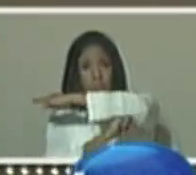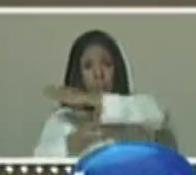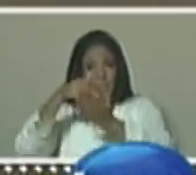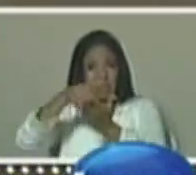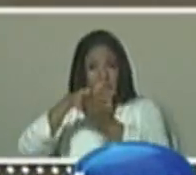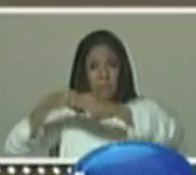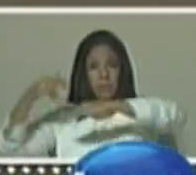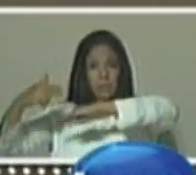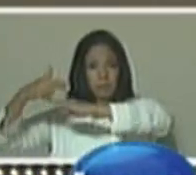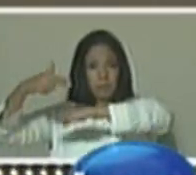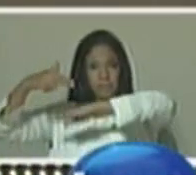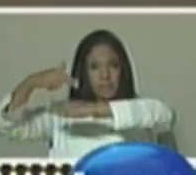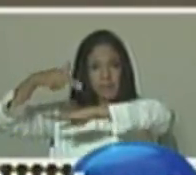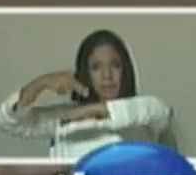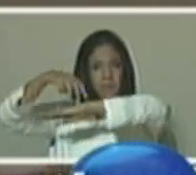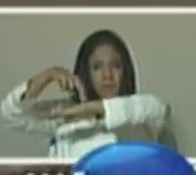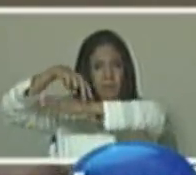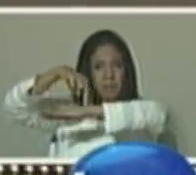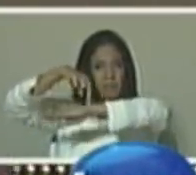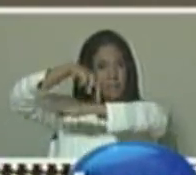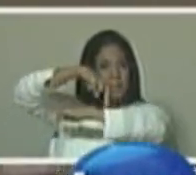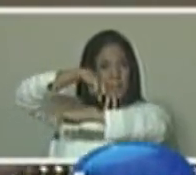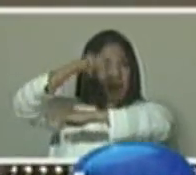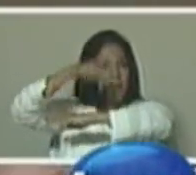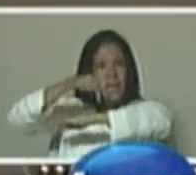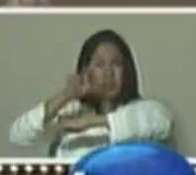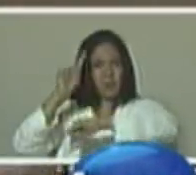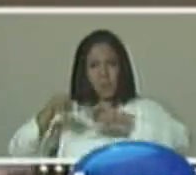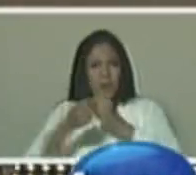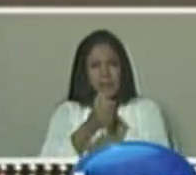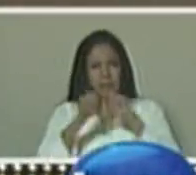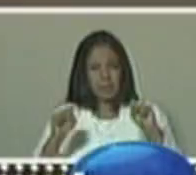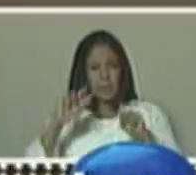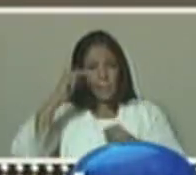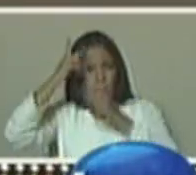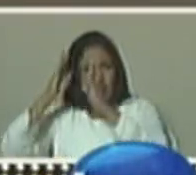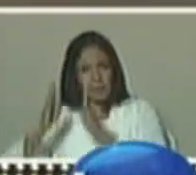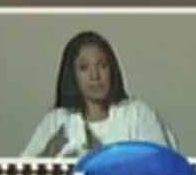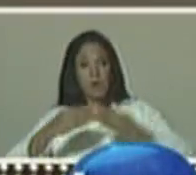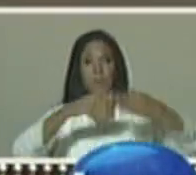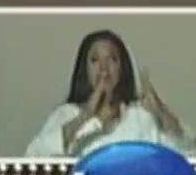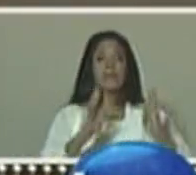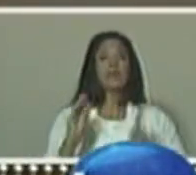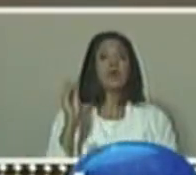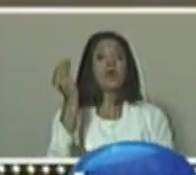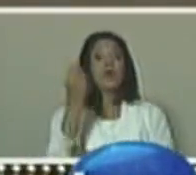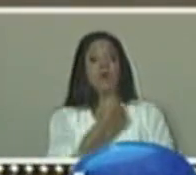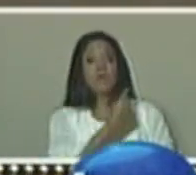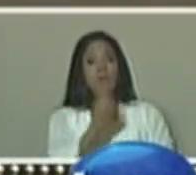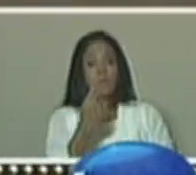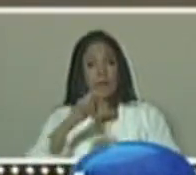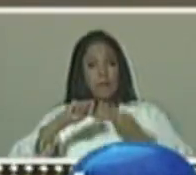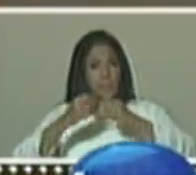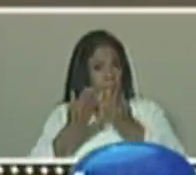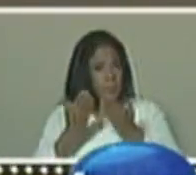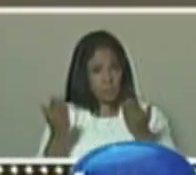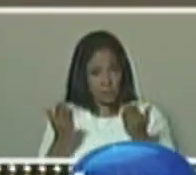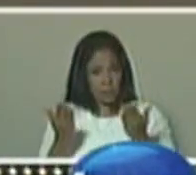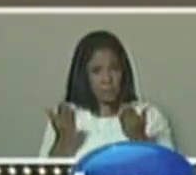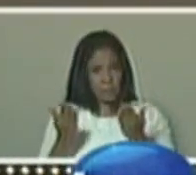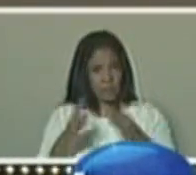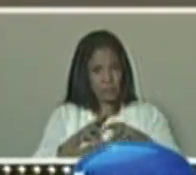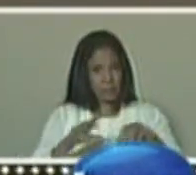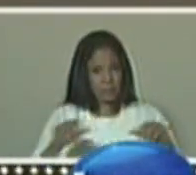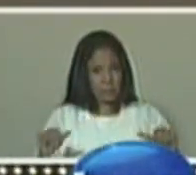su vida? Políticos, panameños, jóvenes, la crisis del sector agropecuario